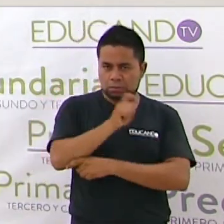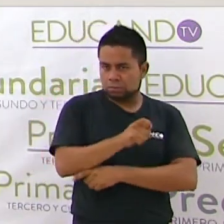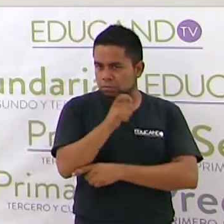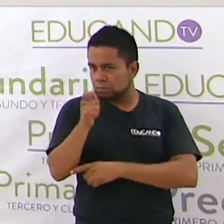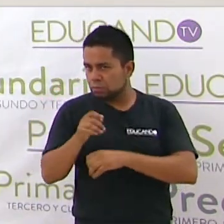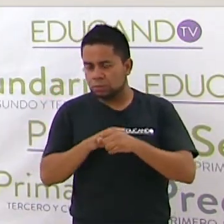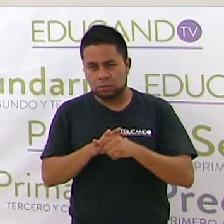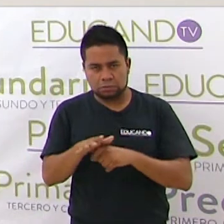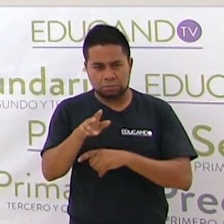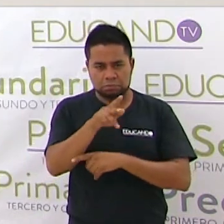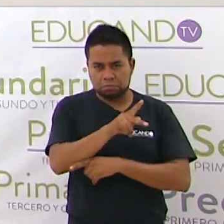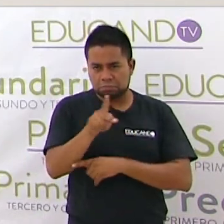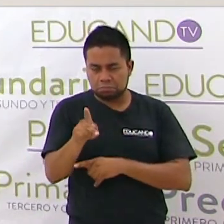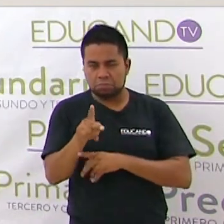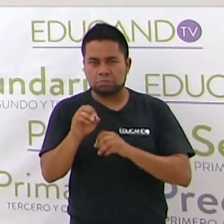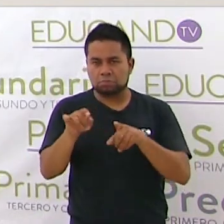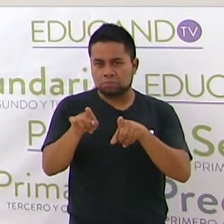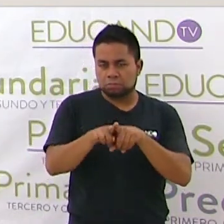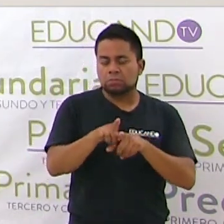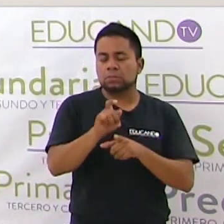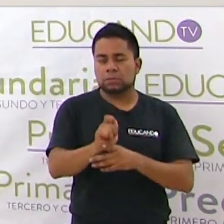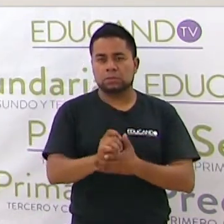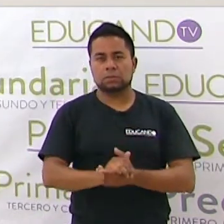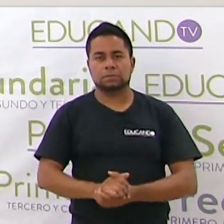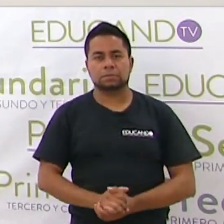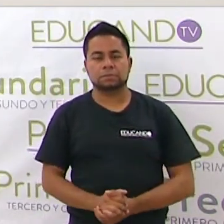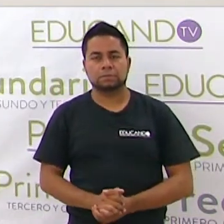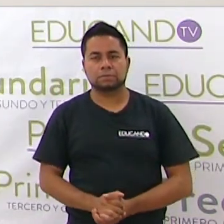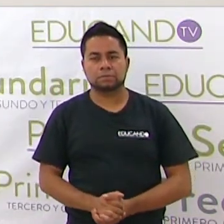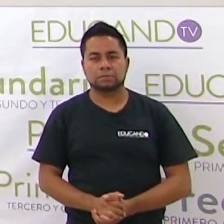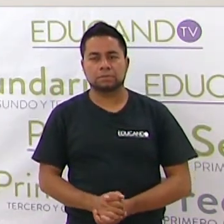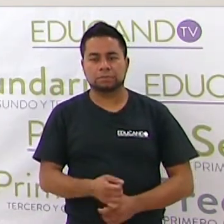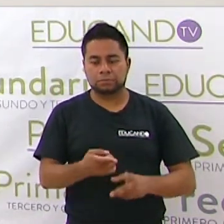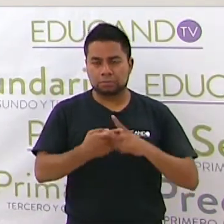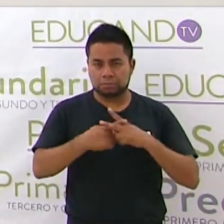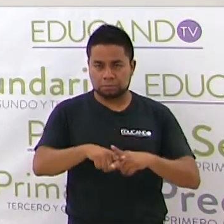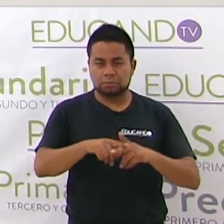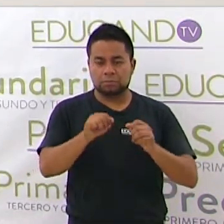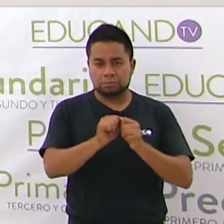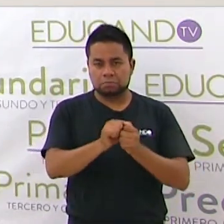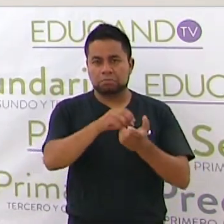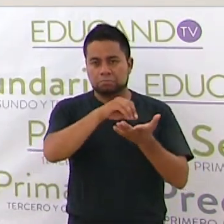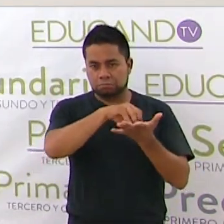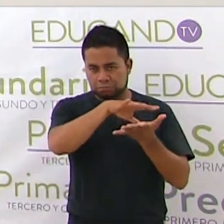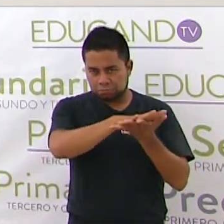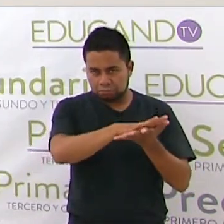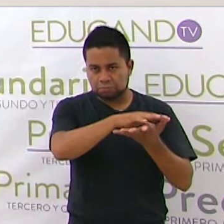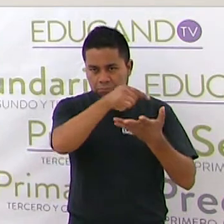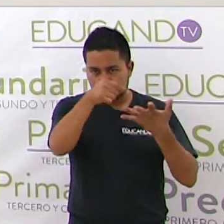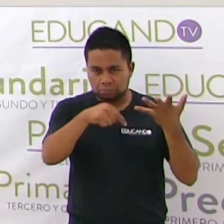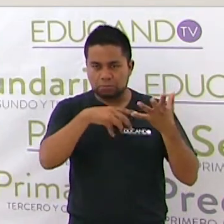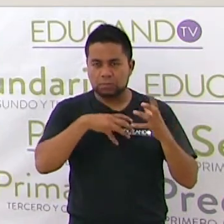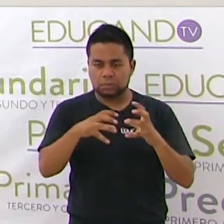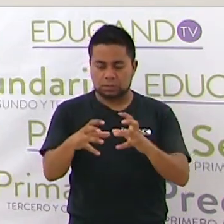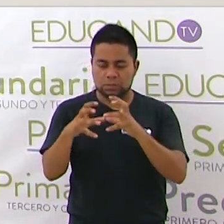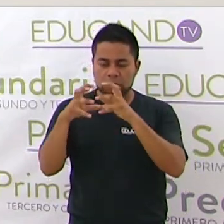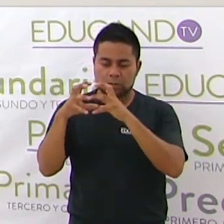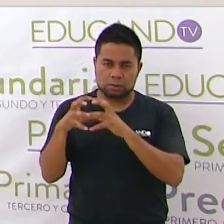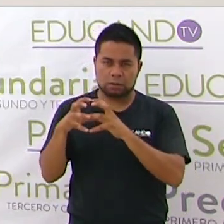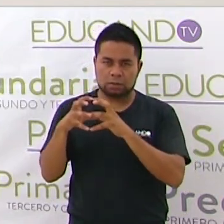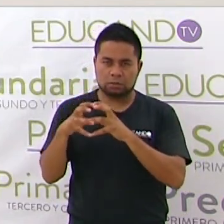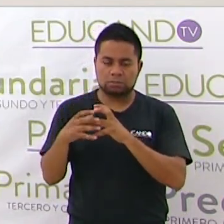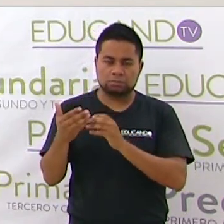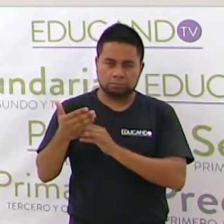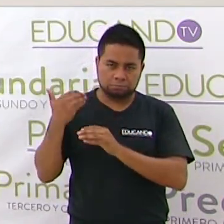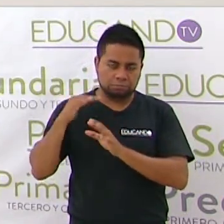el volumen de un cilindro. Vamos a partir de unos datos, niñas y niños. Aquí tengo una esfera, ya les había